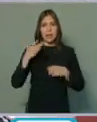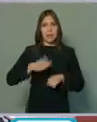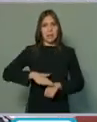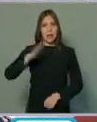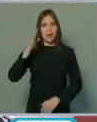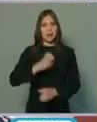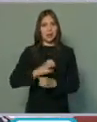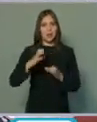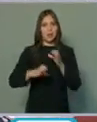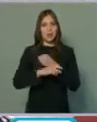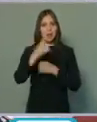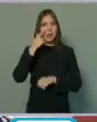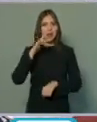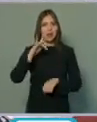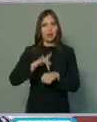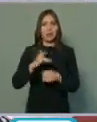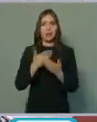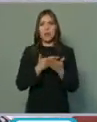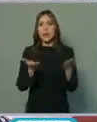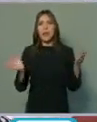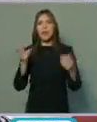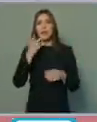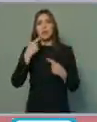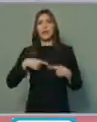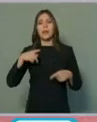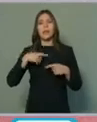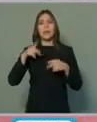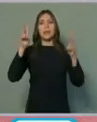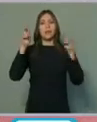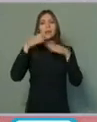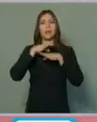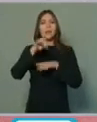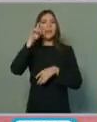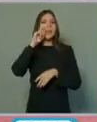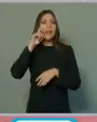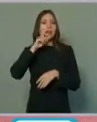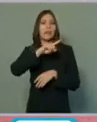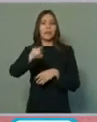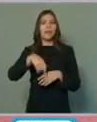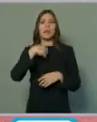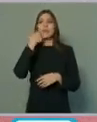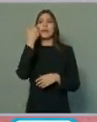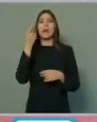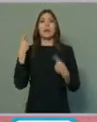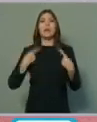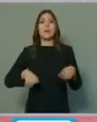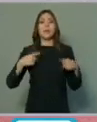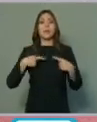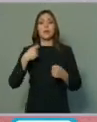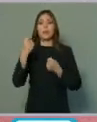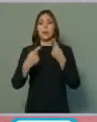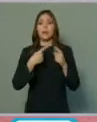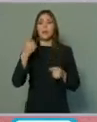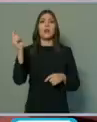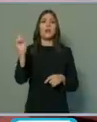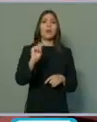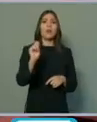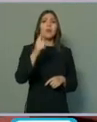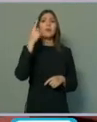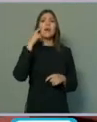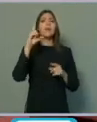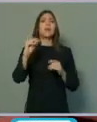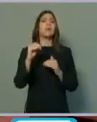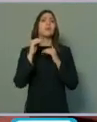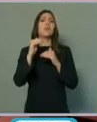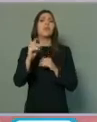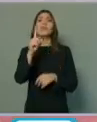explorar. Esa es la invitación que hacemos los sexólogos a las parejas que en un momento determinado remiten o limitan su actividad sexual